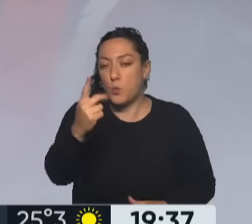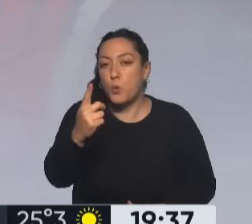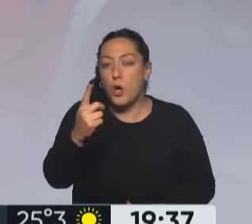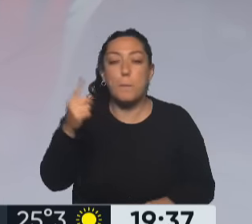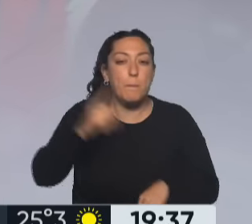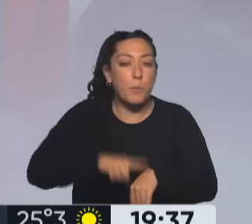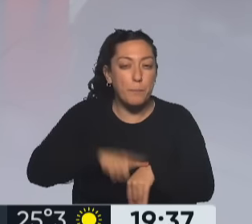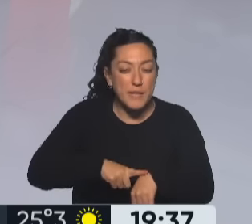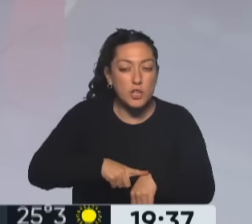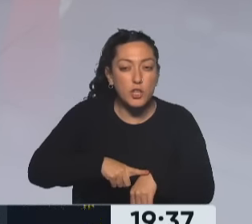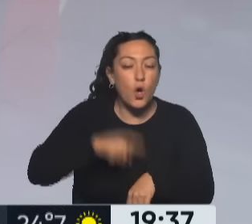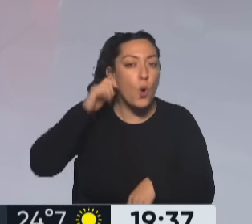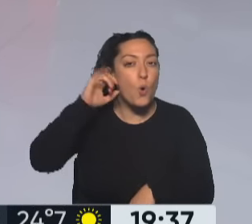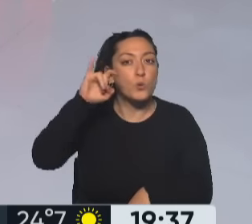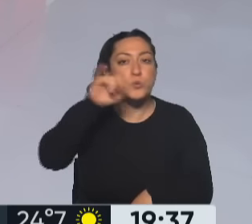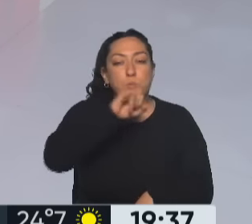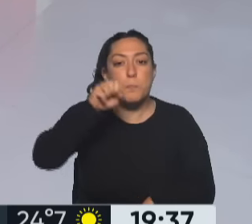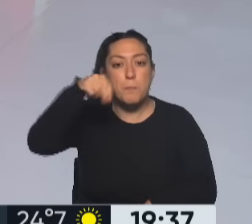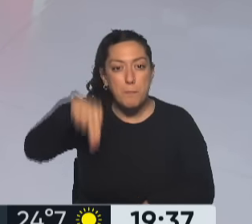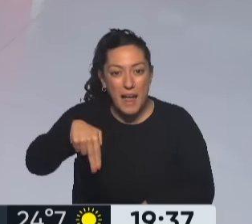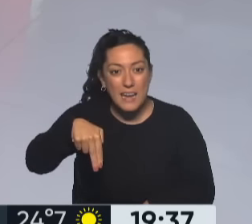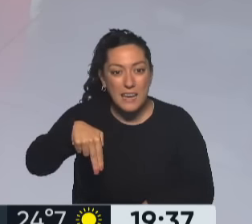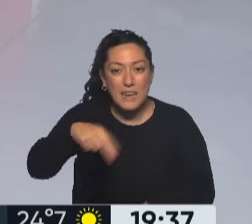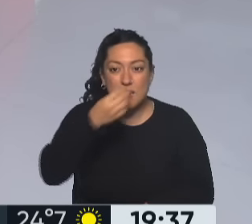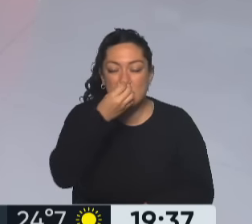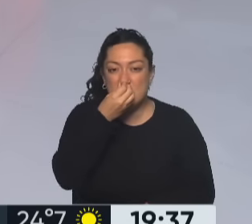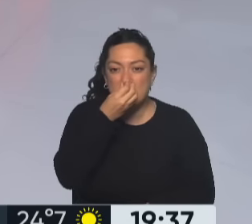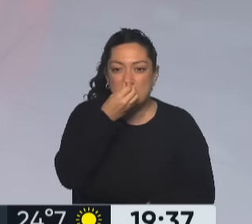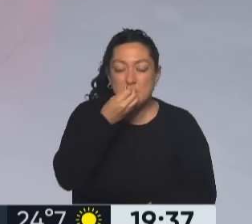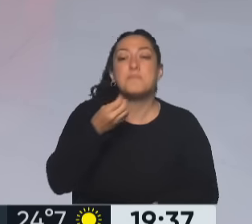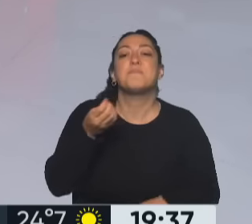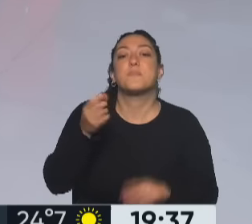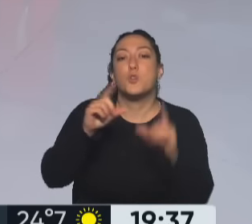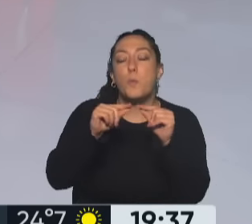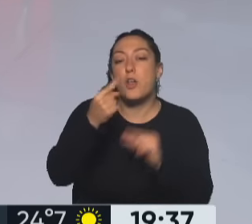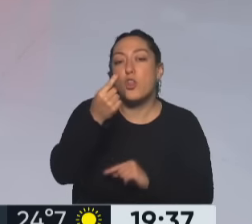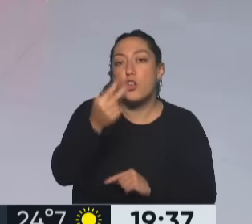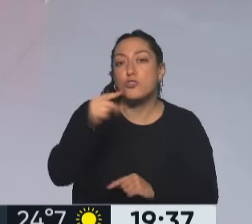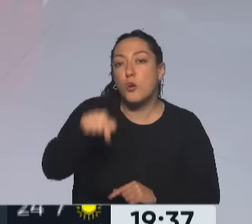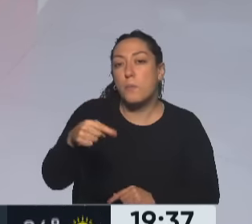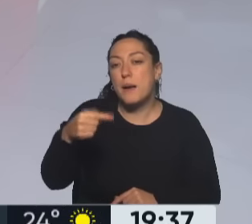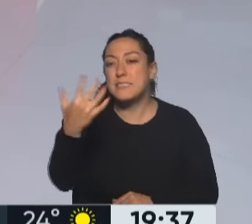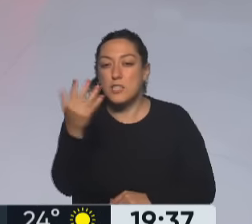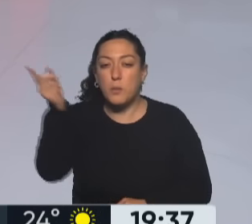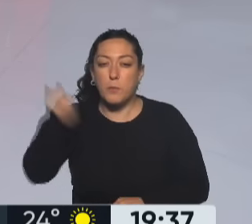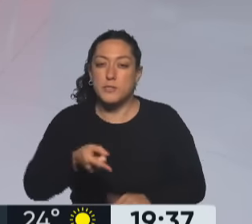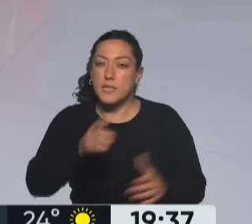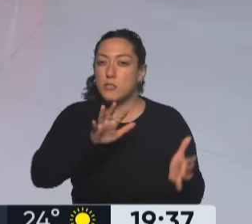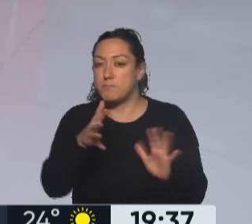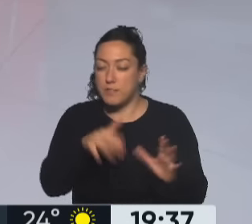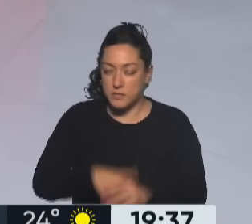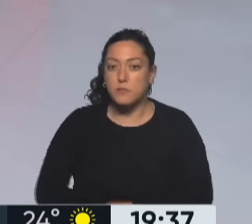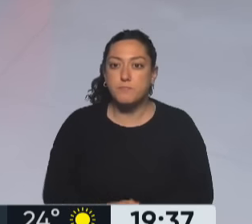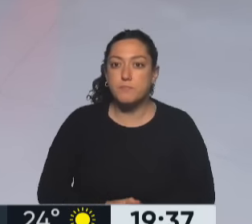ministro de Economía Martín Guzmán, con un índice de precios al consumidor del 2,5%. Pero vamos a ver